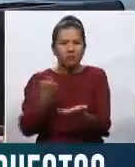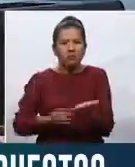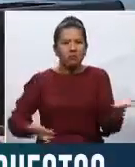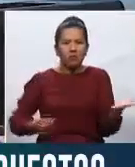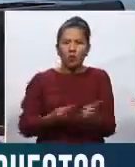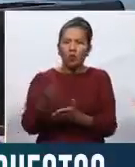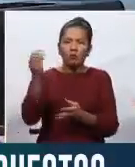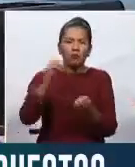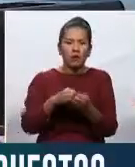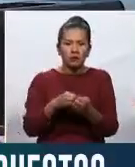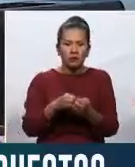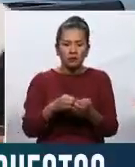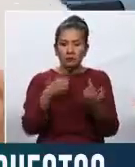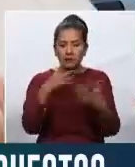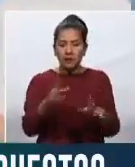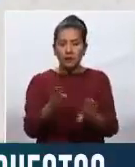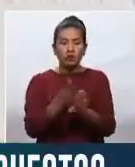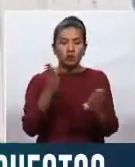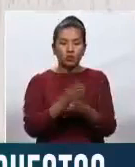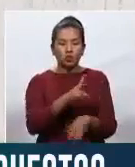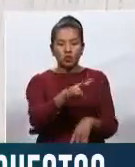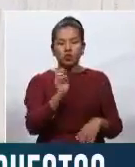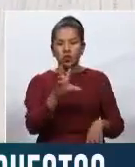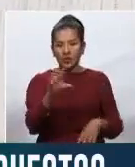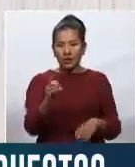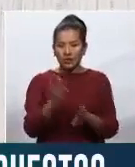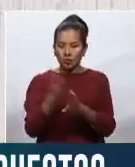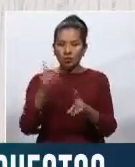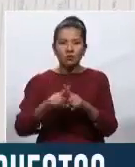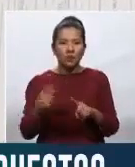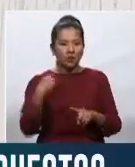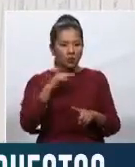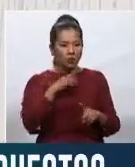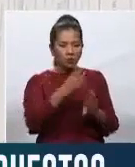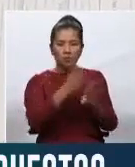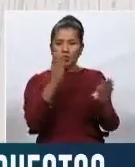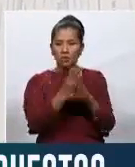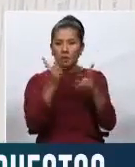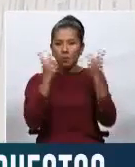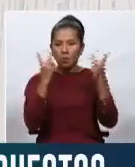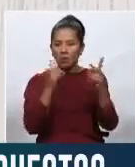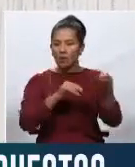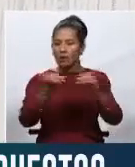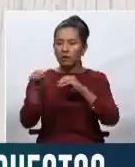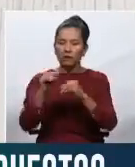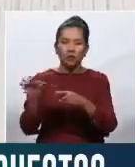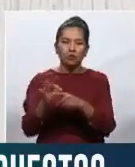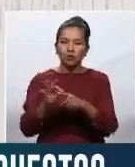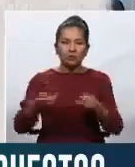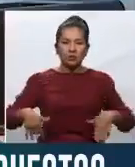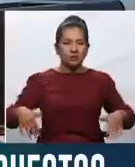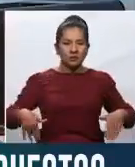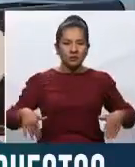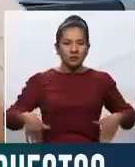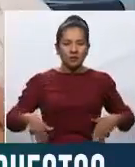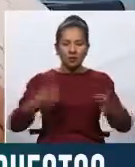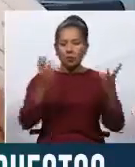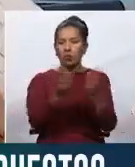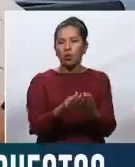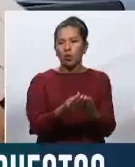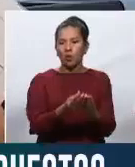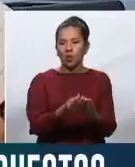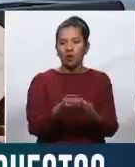es para 230 buses, cuando en este momento no tenemos esa cantidad de flotas. Nosotros en la